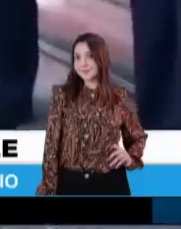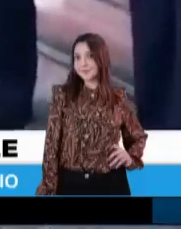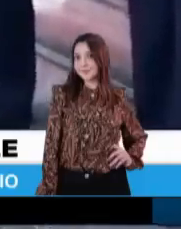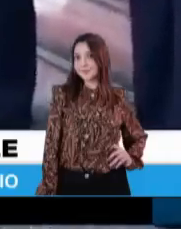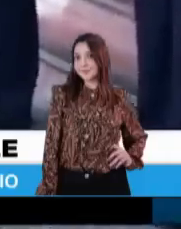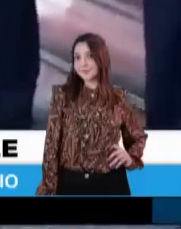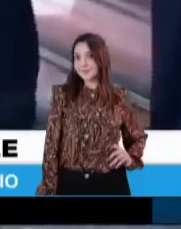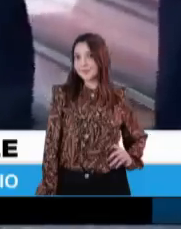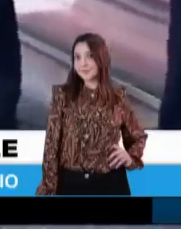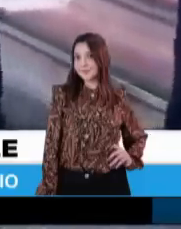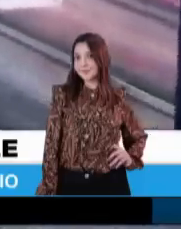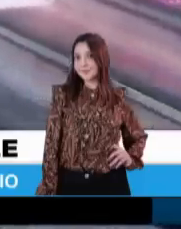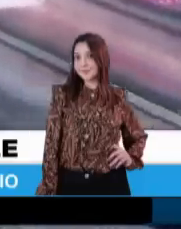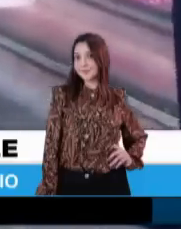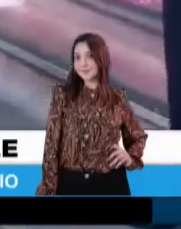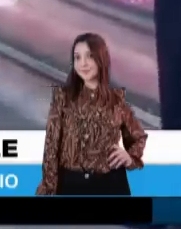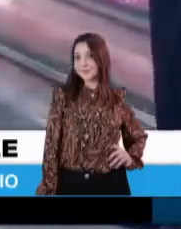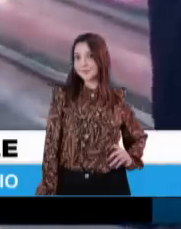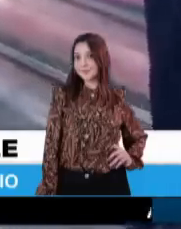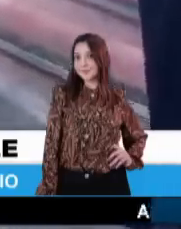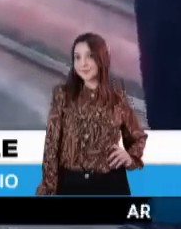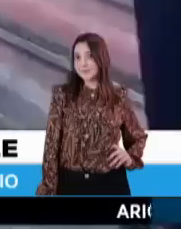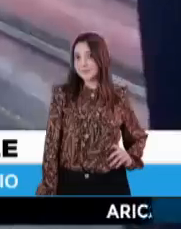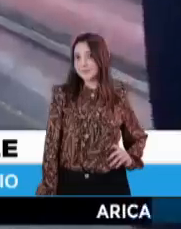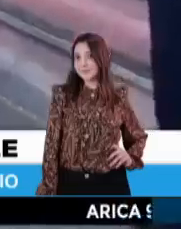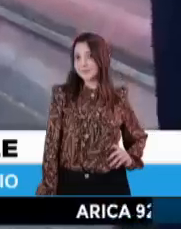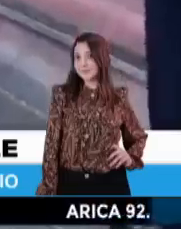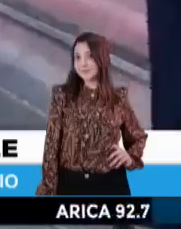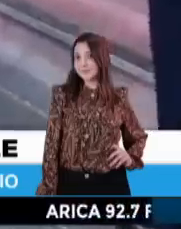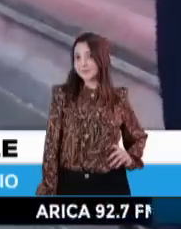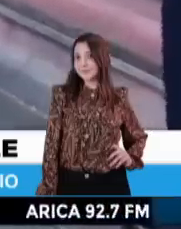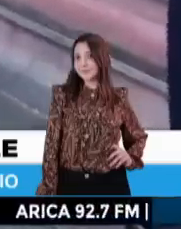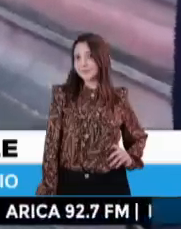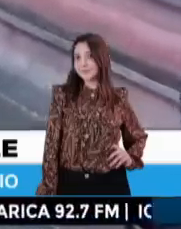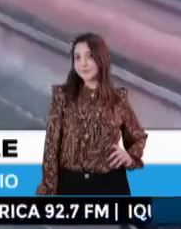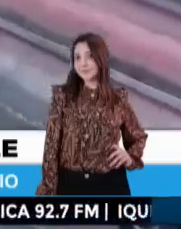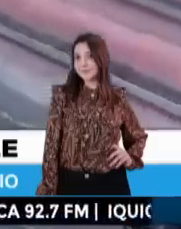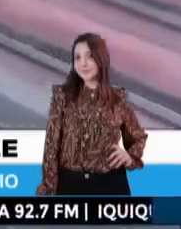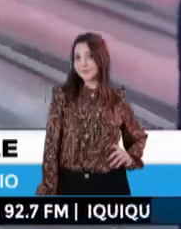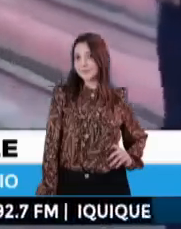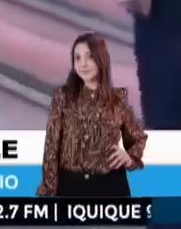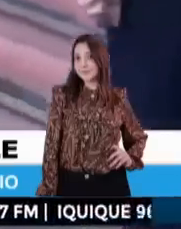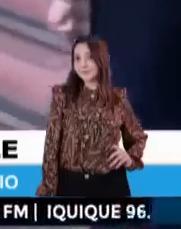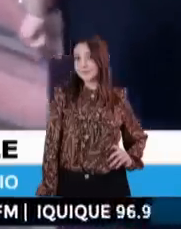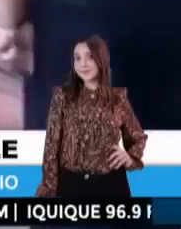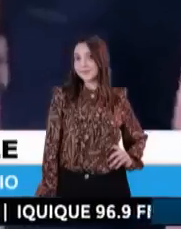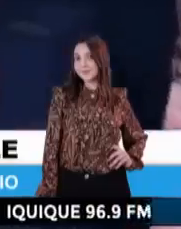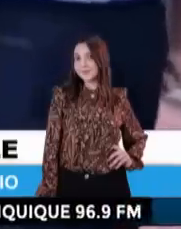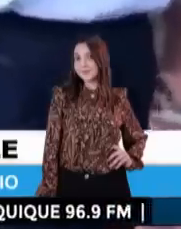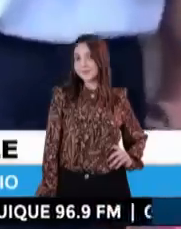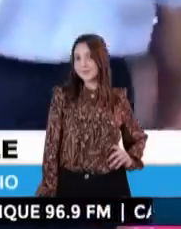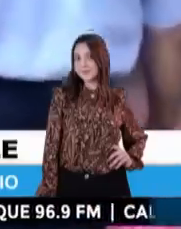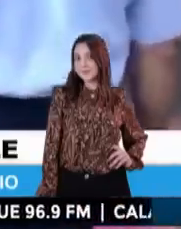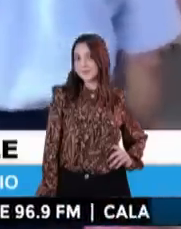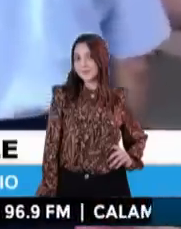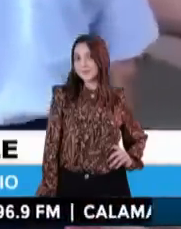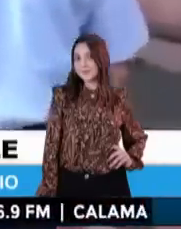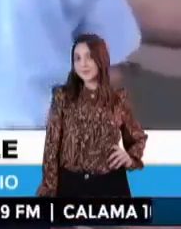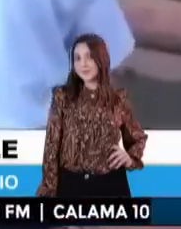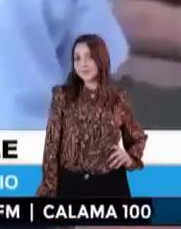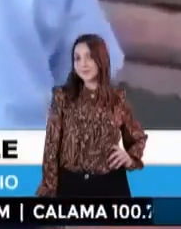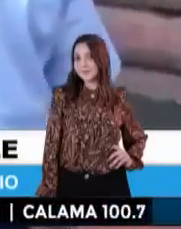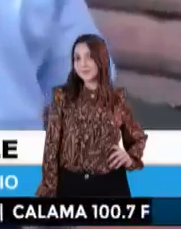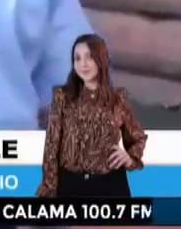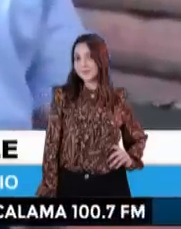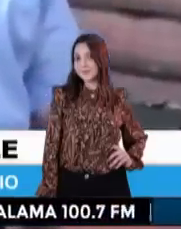se entreguen más antecedentes. ¿Qué es lo que va a decir durante esta jornada las autoridades? Lo vamos a conocer el día de mañana, bien digo, a